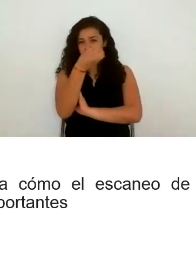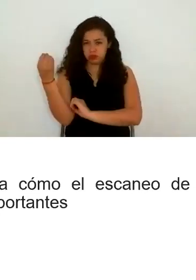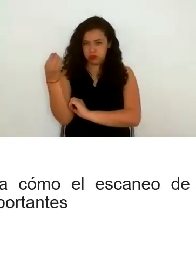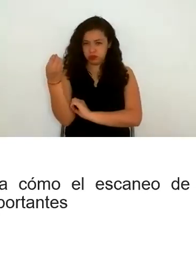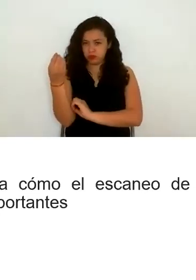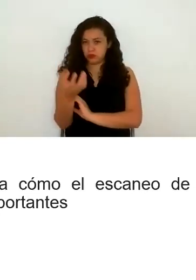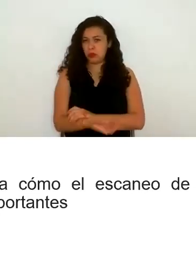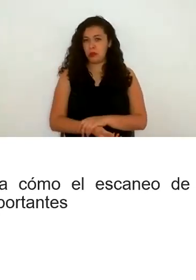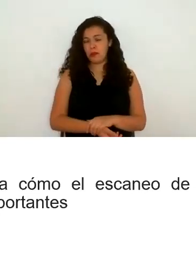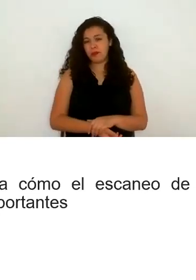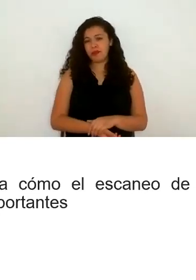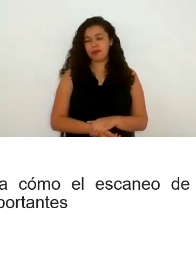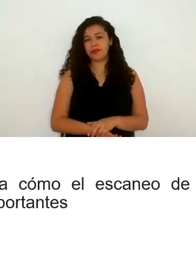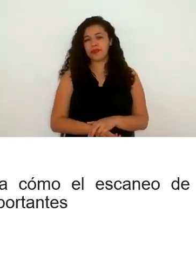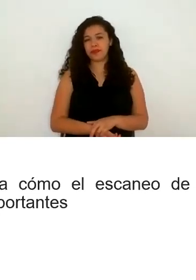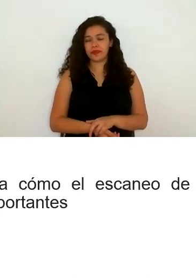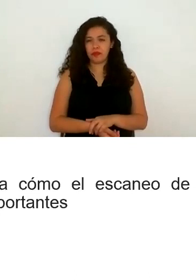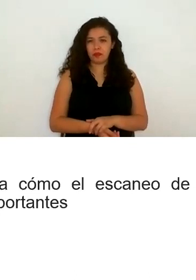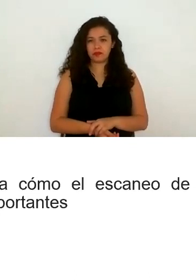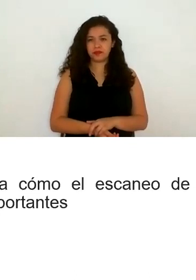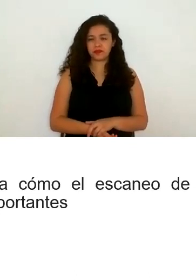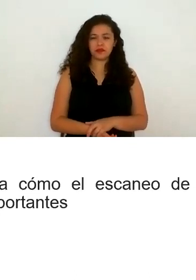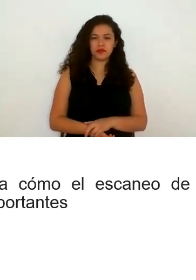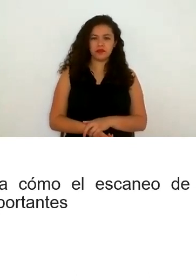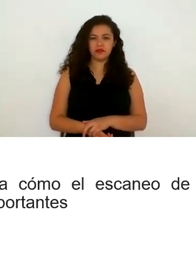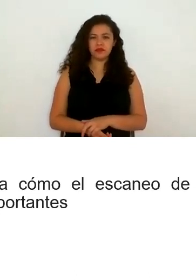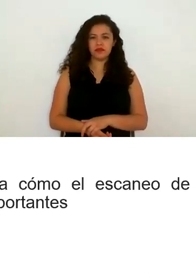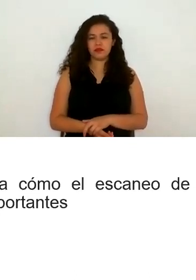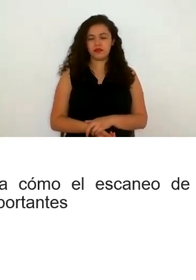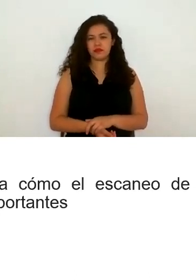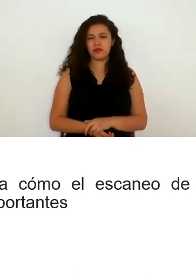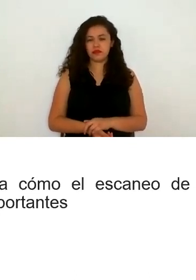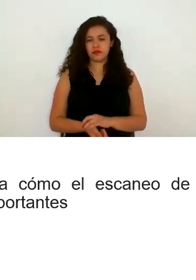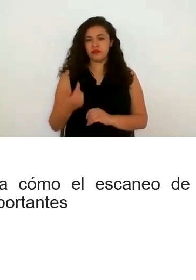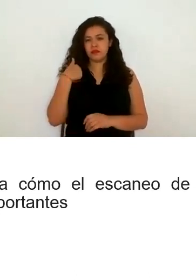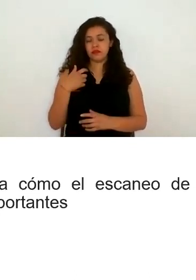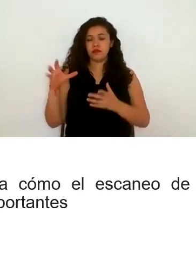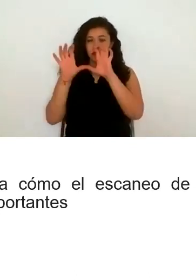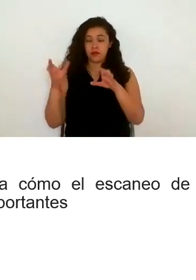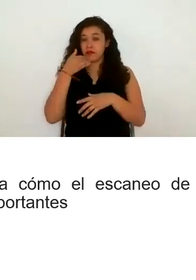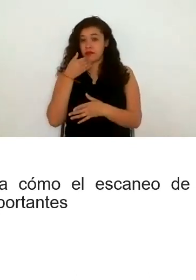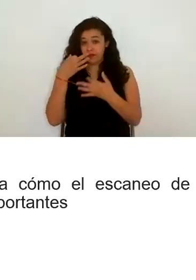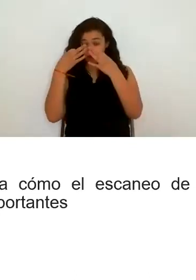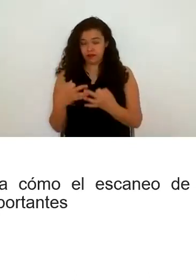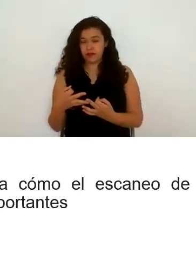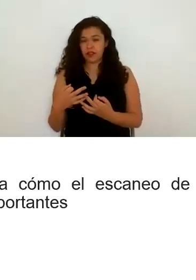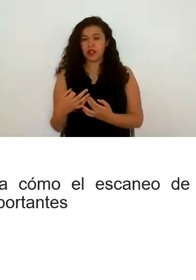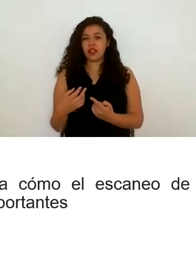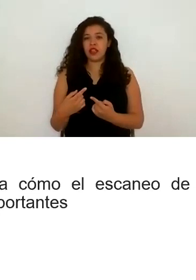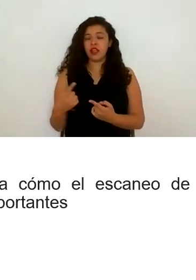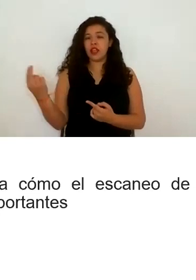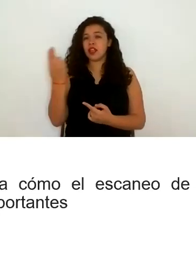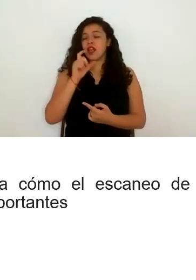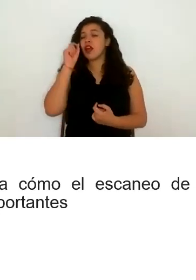Pero para poder decir que tengo un archivo en esas condiciones, necesitamos aplicar los